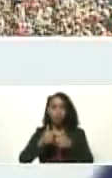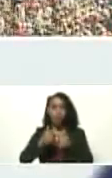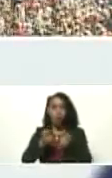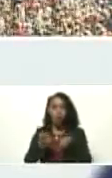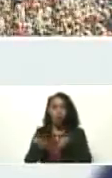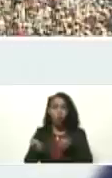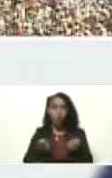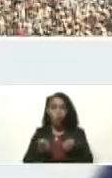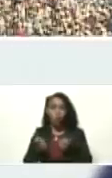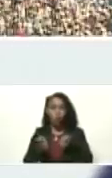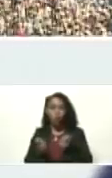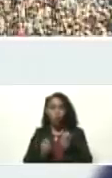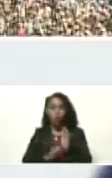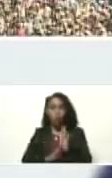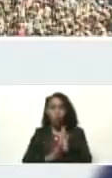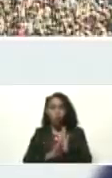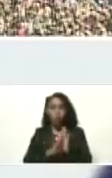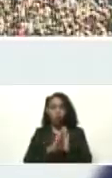controlando la inflación.